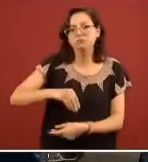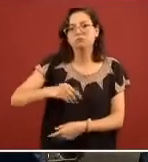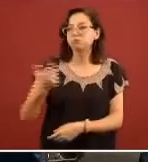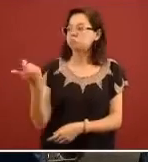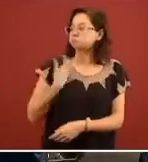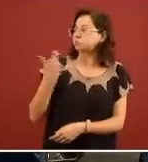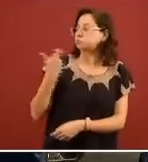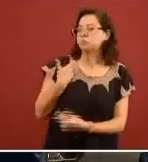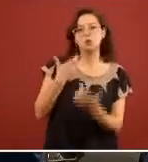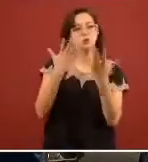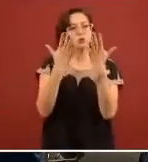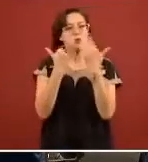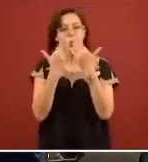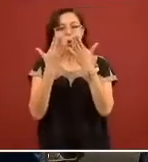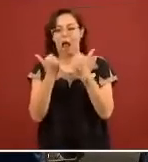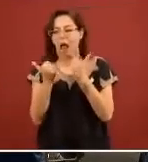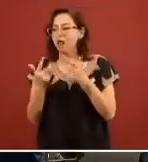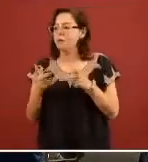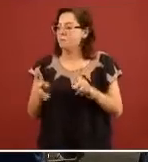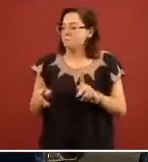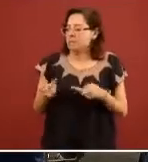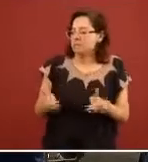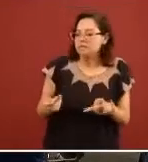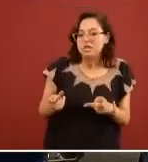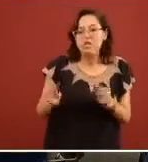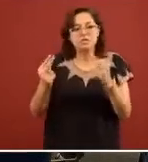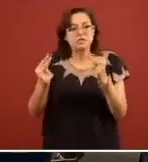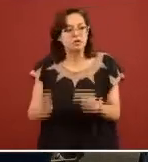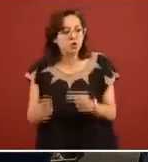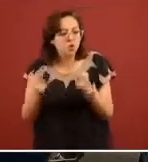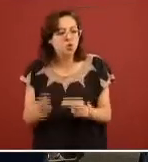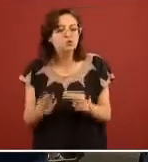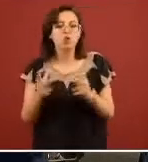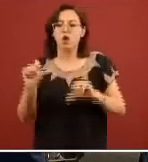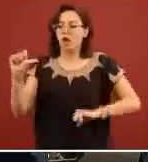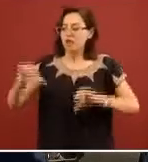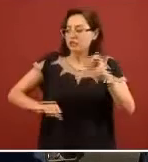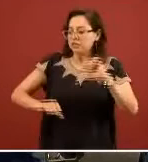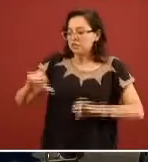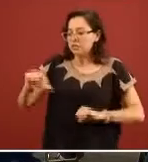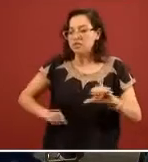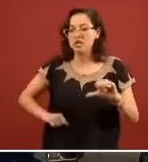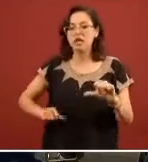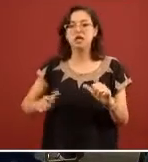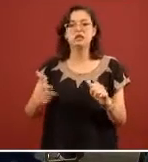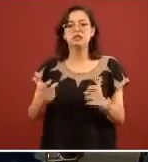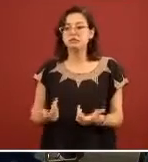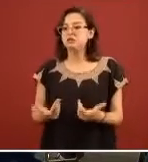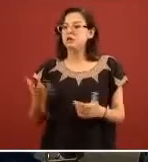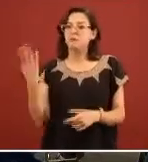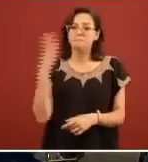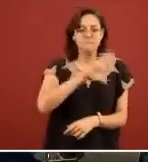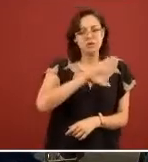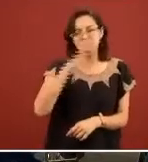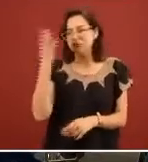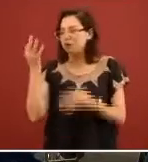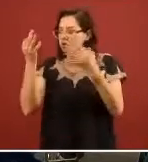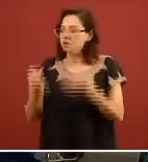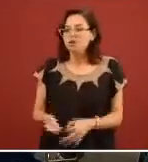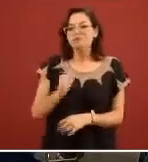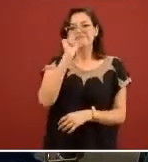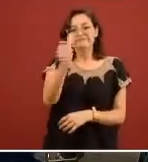fijo, vive de las ganancias que tiene en un comercio, muchas veces de actividades económicamente inestables o